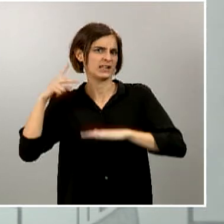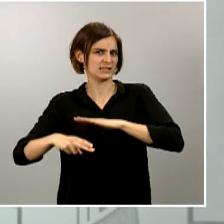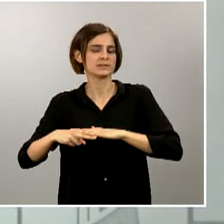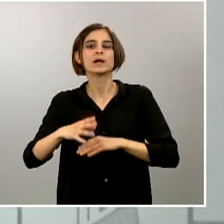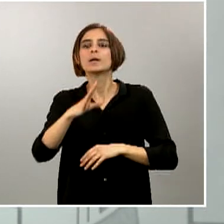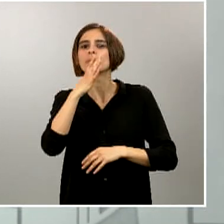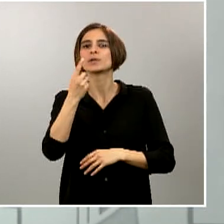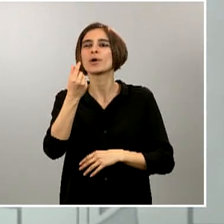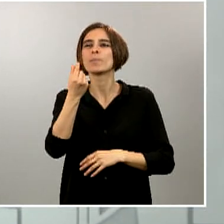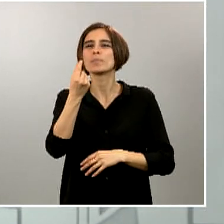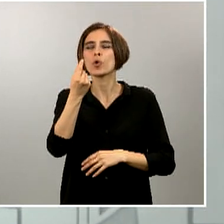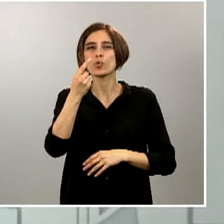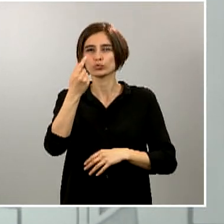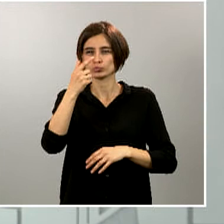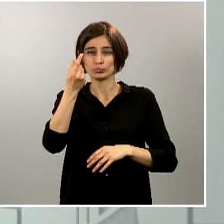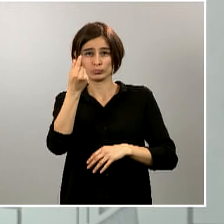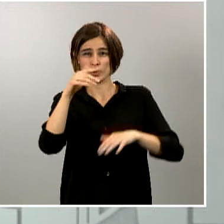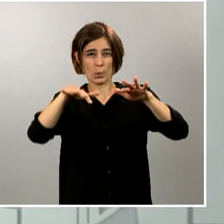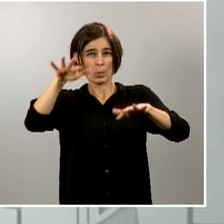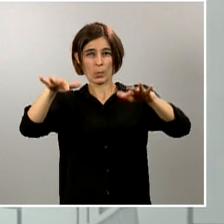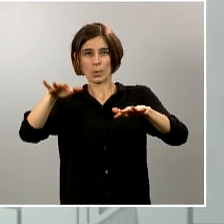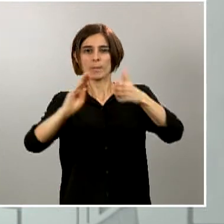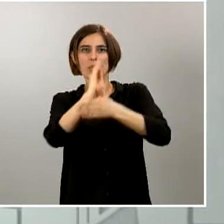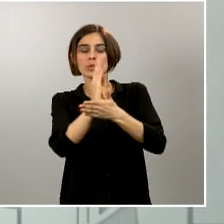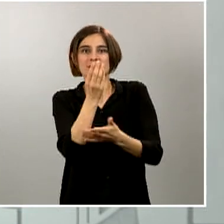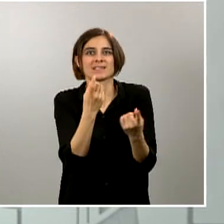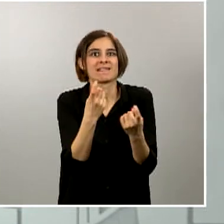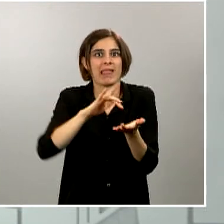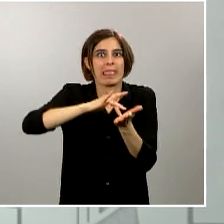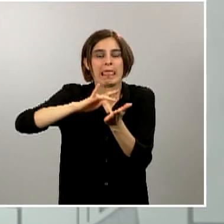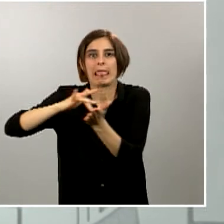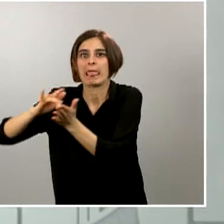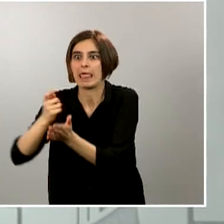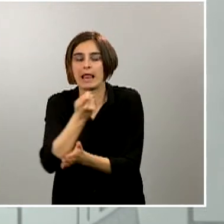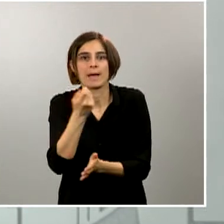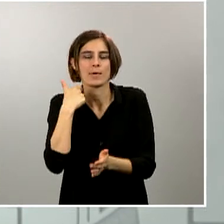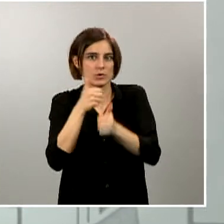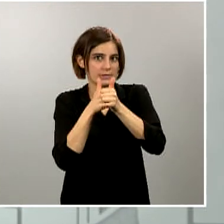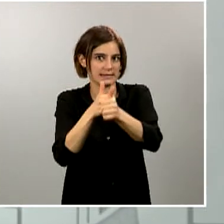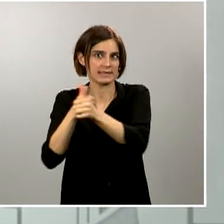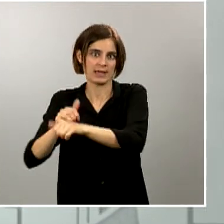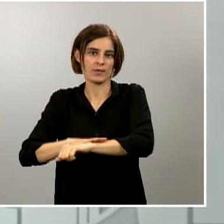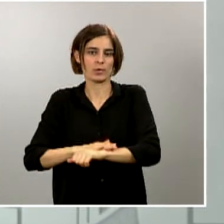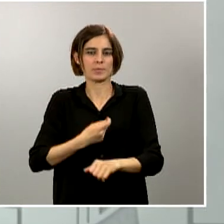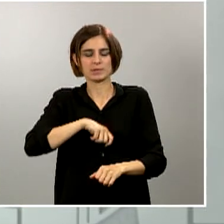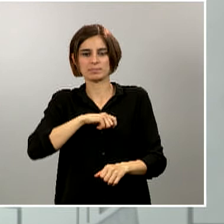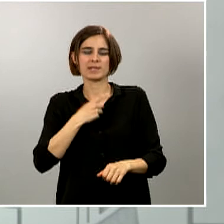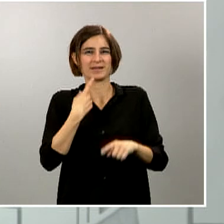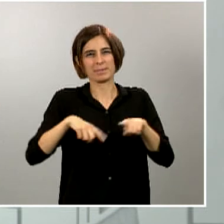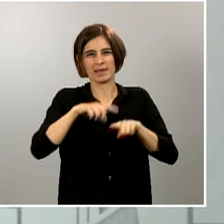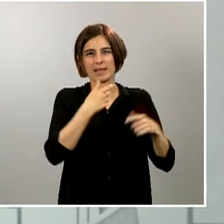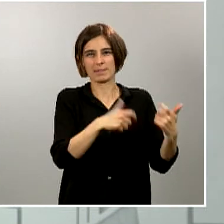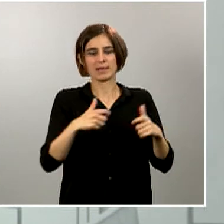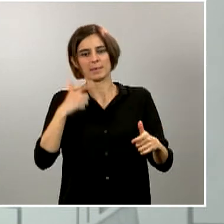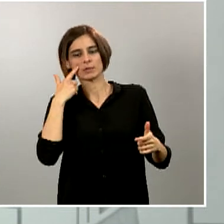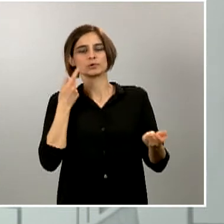escasean en estos momentos está siendo objeto de seguimiento por parte del Gobierno de España en sus distintos departamentos y por medio de todo y a través de